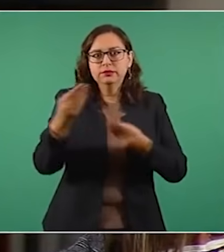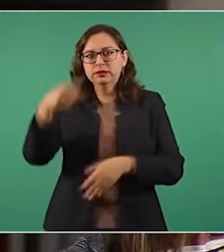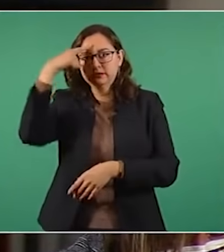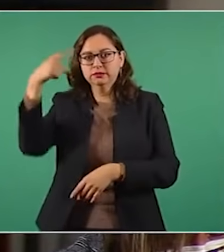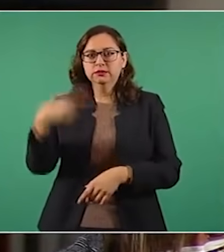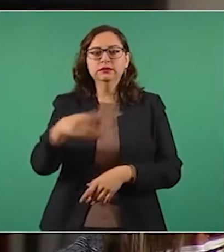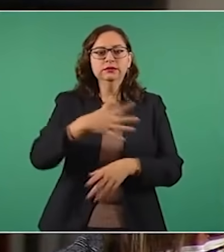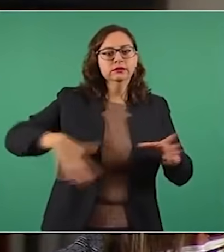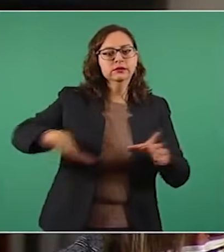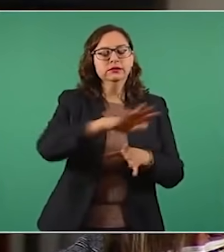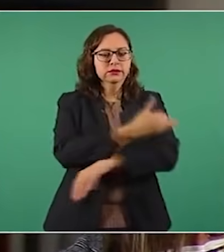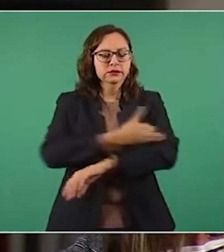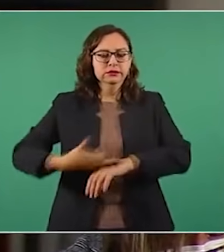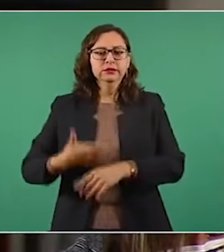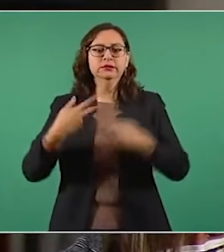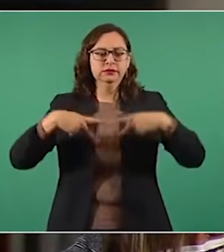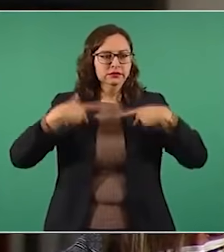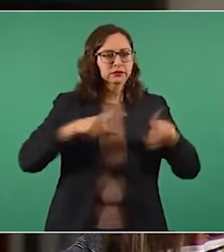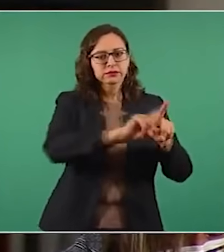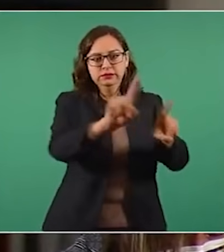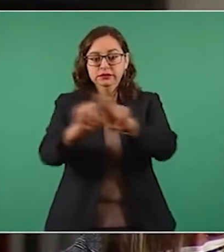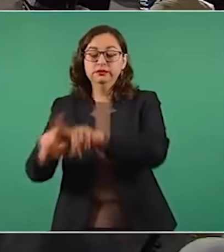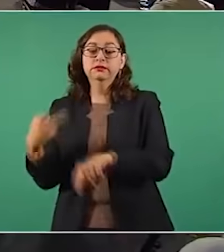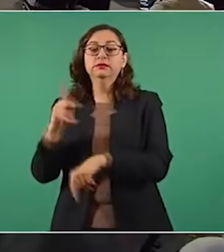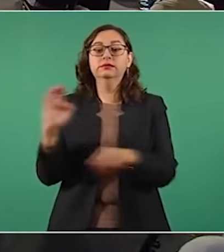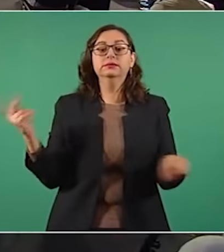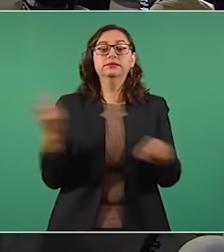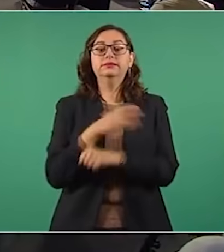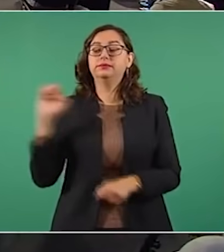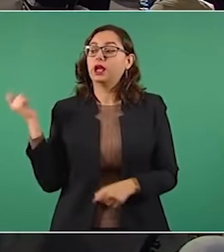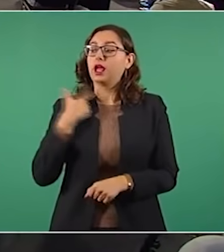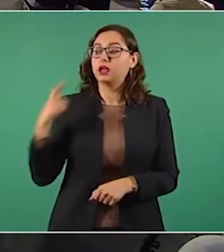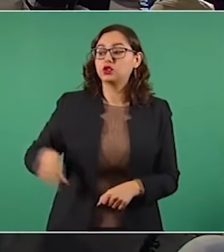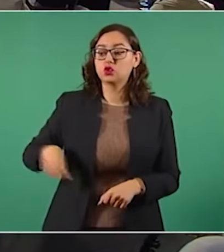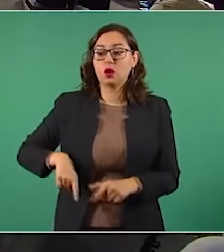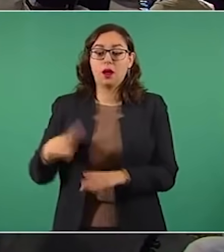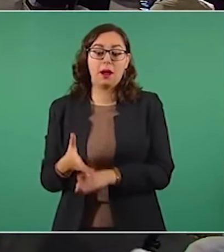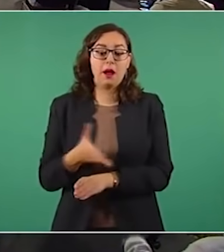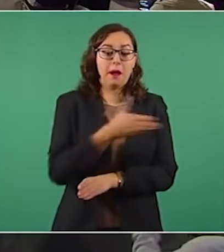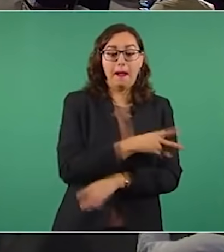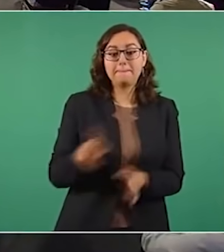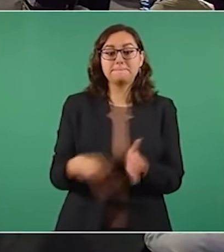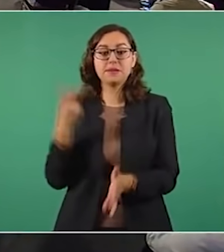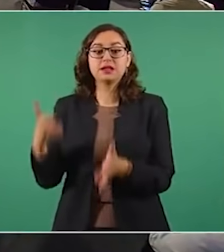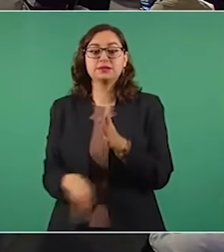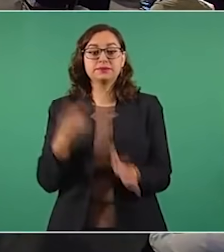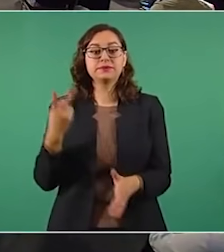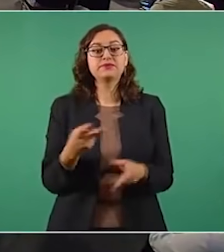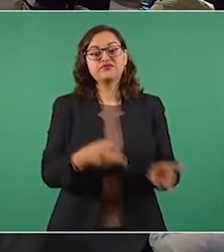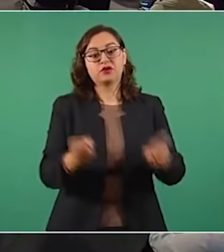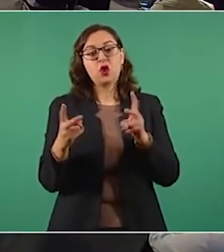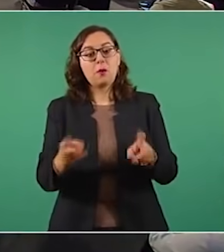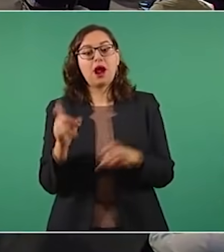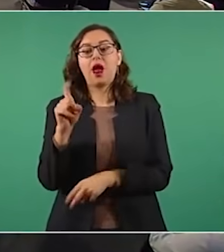Pero tristemente, por el amparo de gobiernos anteriores, se ha tergiversado el uso del agua y se ha amparado la explotación del vital líquido, al grado